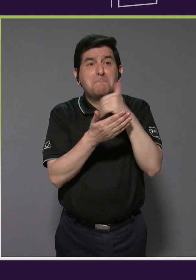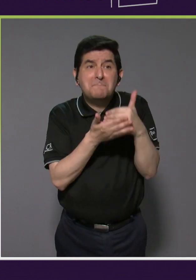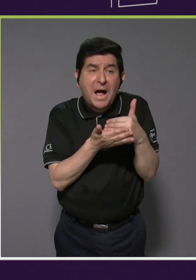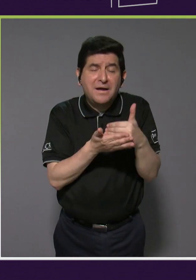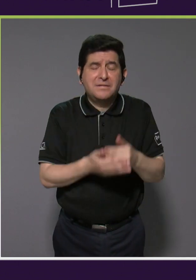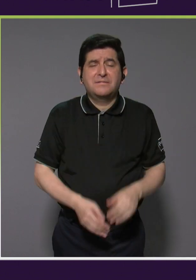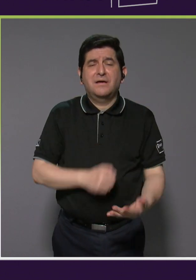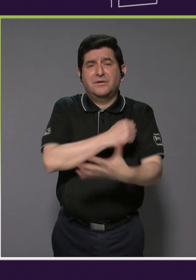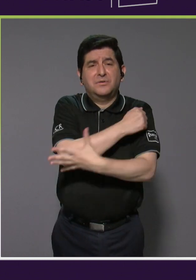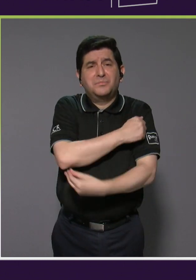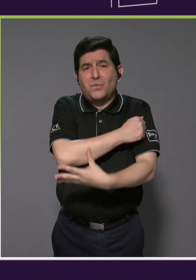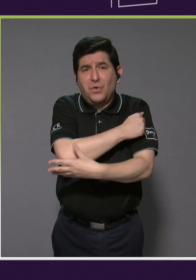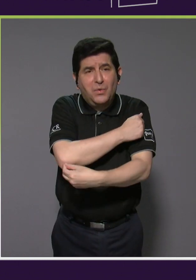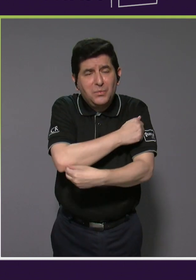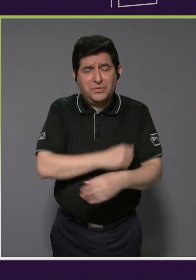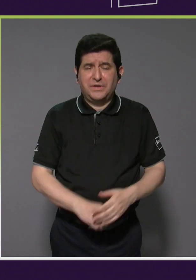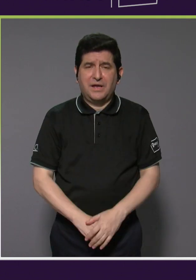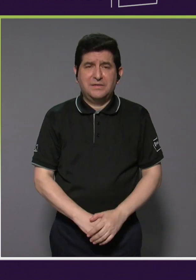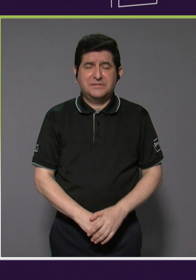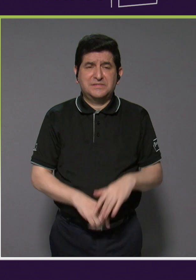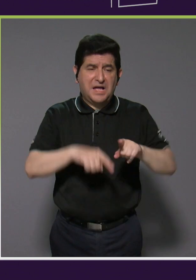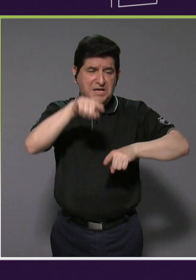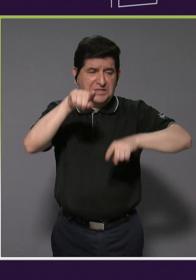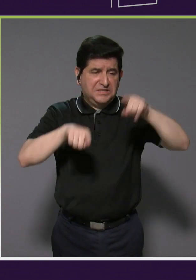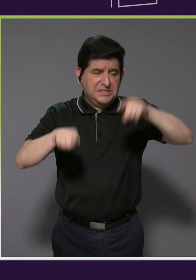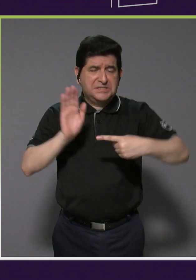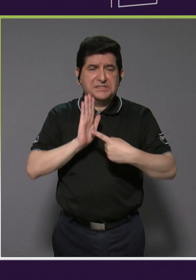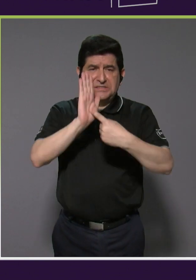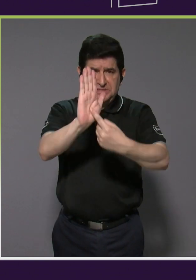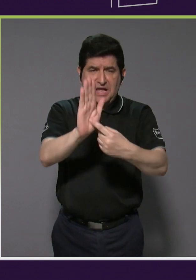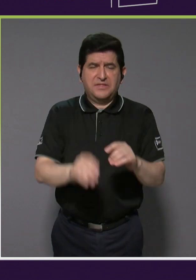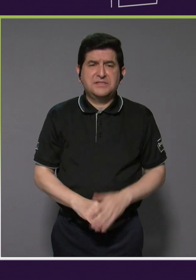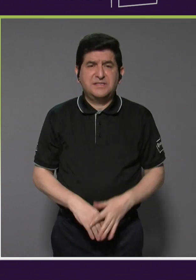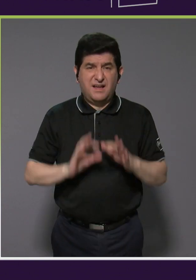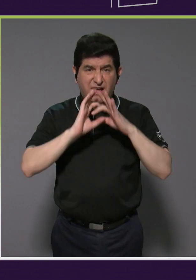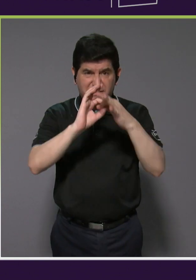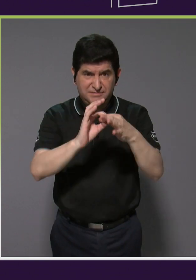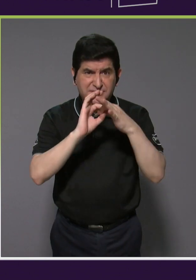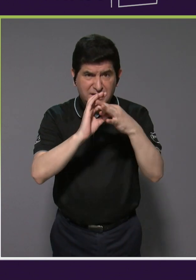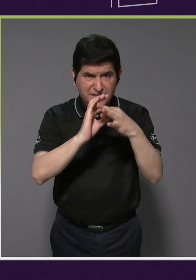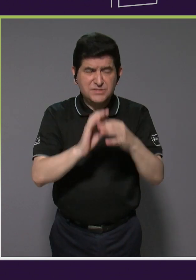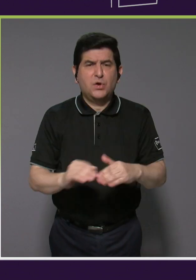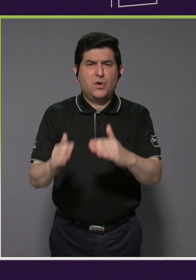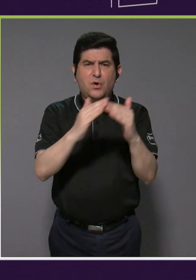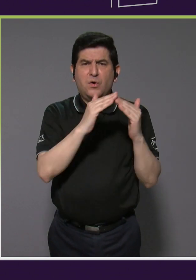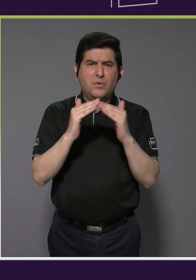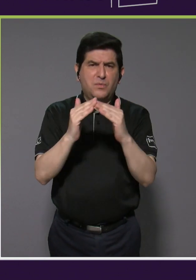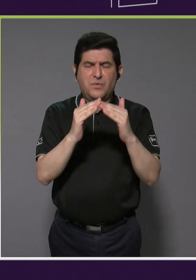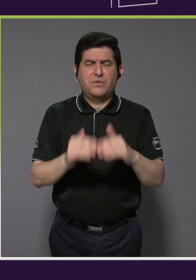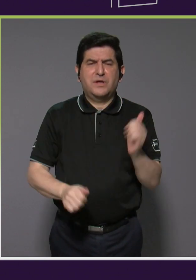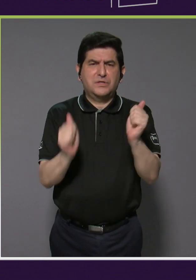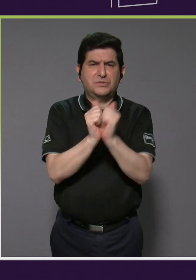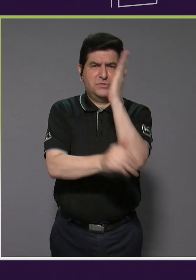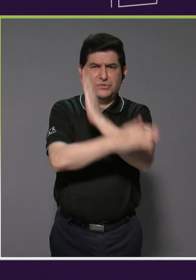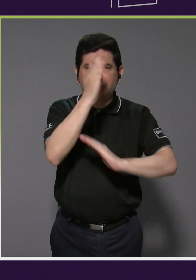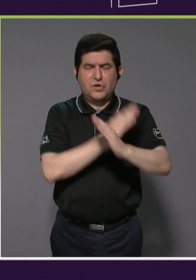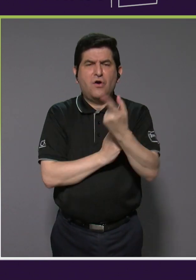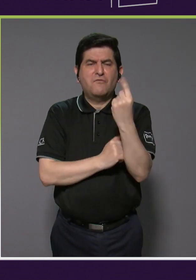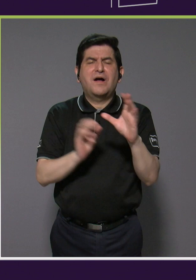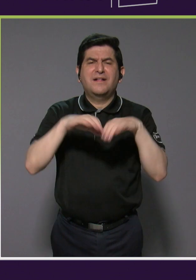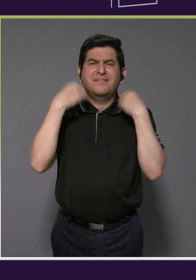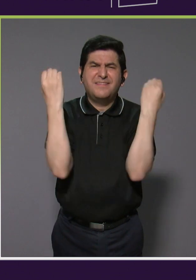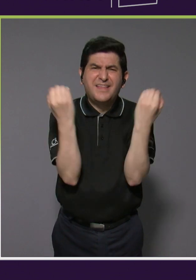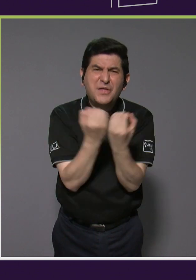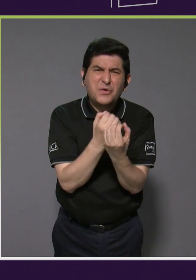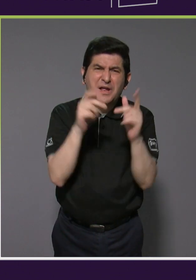la pobreza, ¿verdad?, a la que estas estadísticas nos dicen que está relacionada a la población con discapacidad, se debe a la falta de